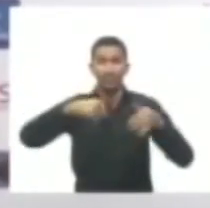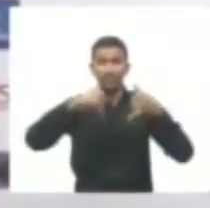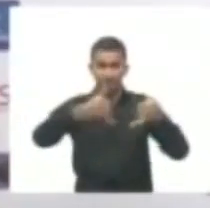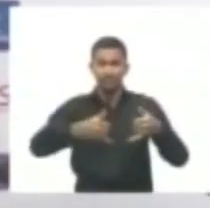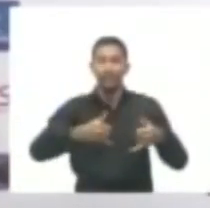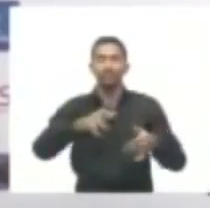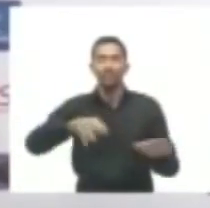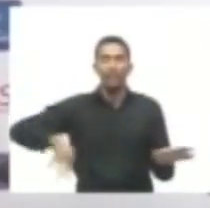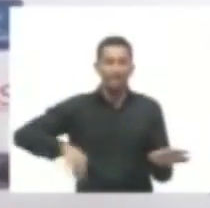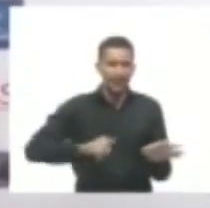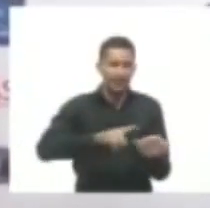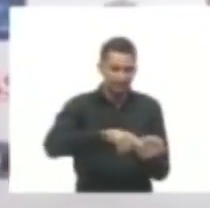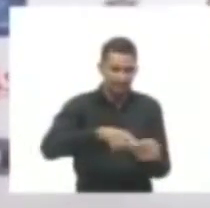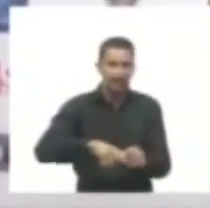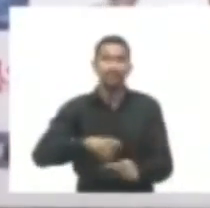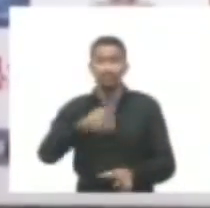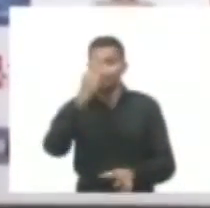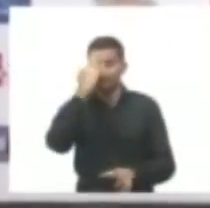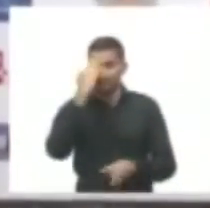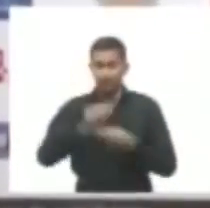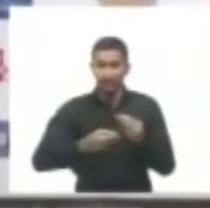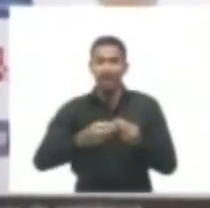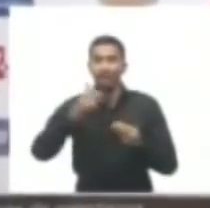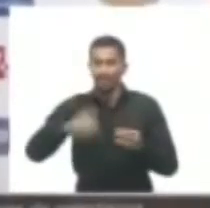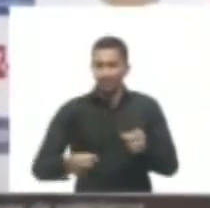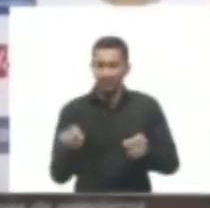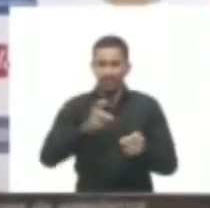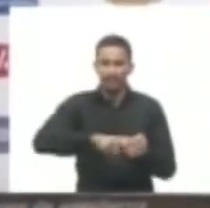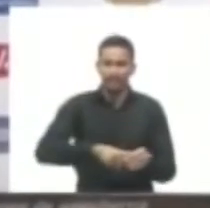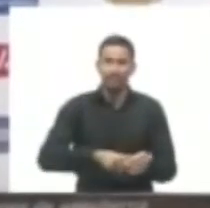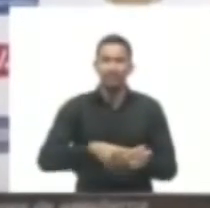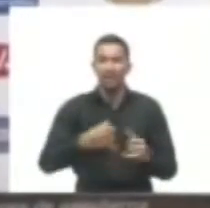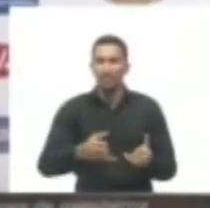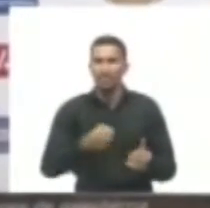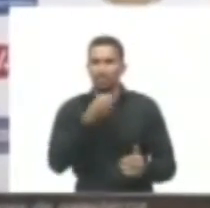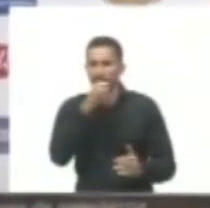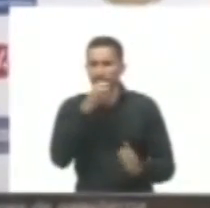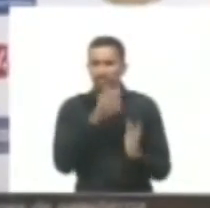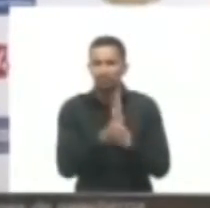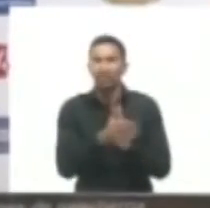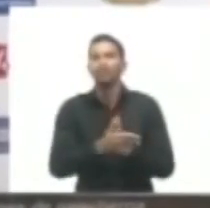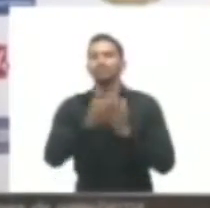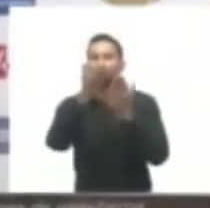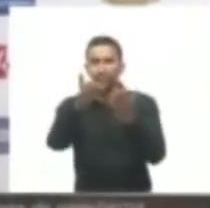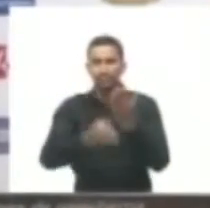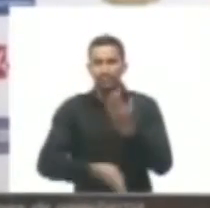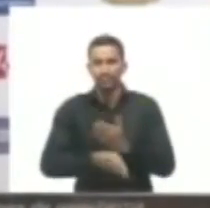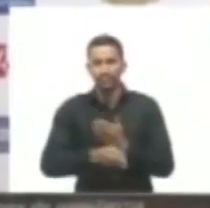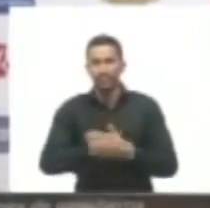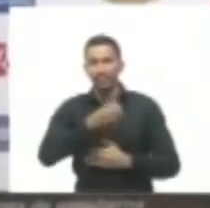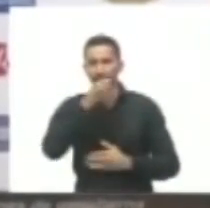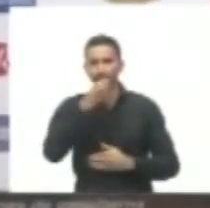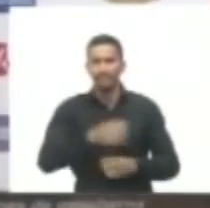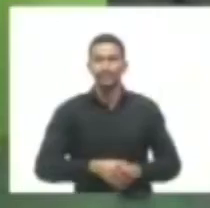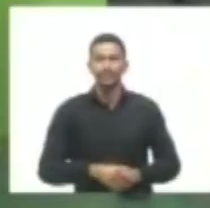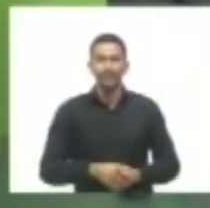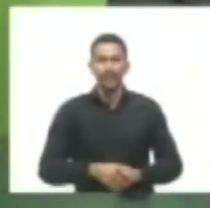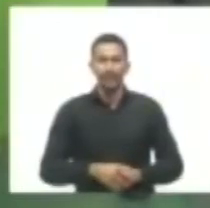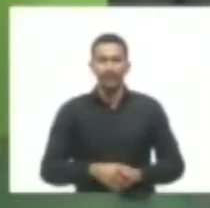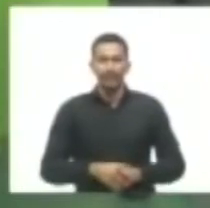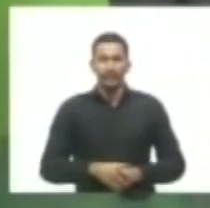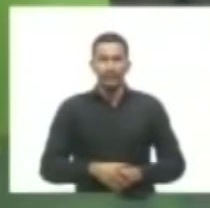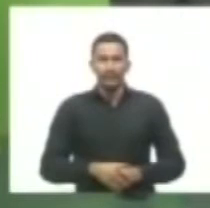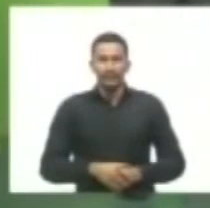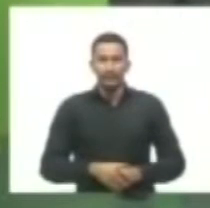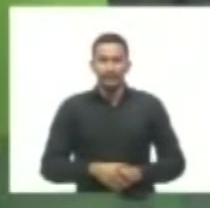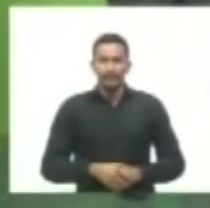Criolla y a tres bandas, ya saben lo que tienen que hacer, inscribirse. Todo por ahora, desde el norte de Barranquilla, sigan ustedes con más información en el estudio. Bueno,